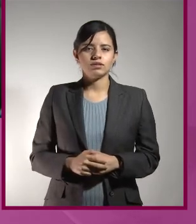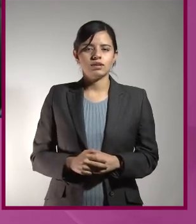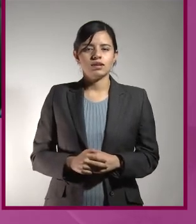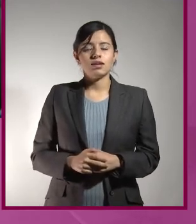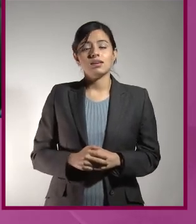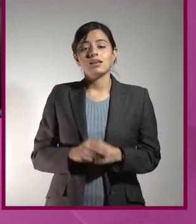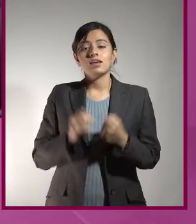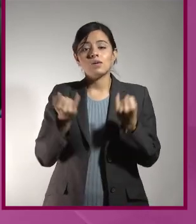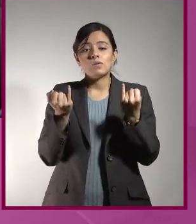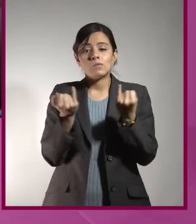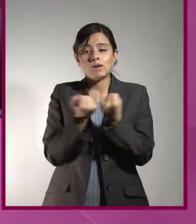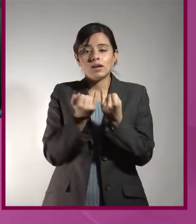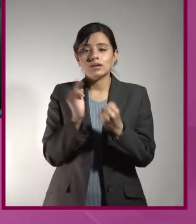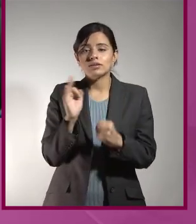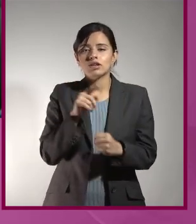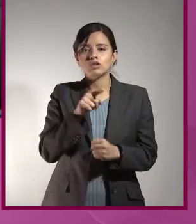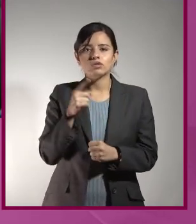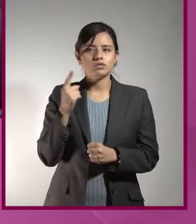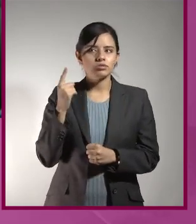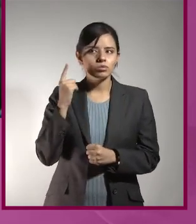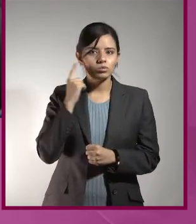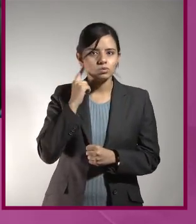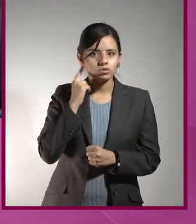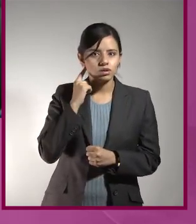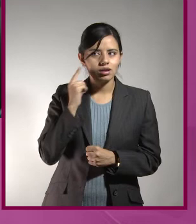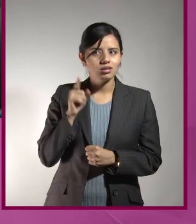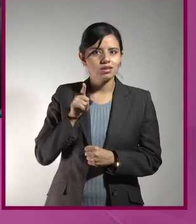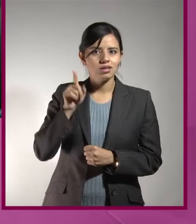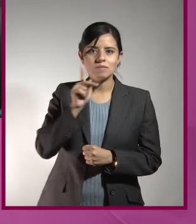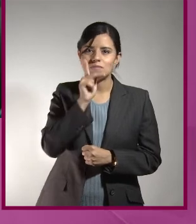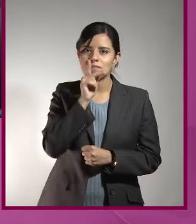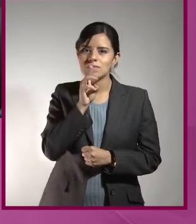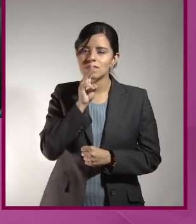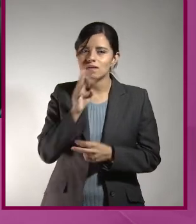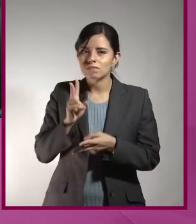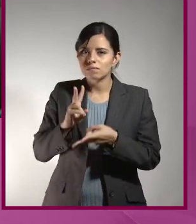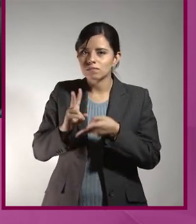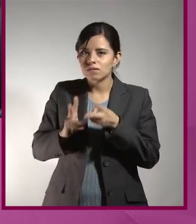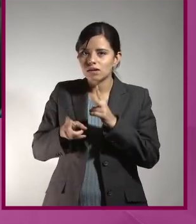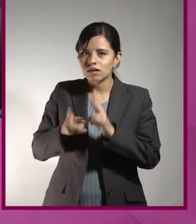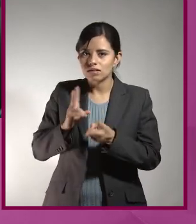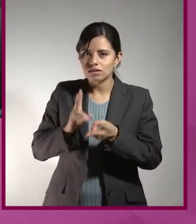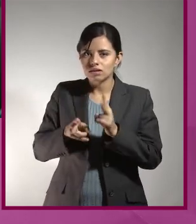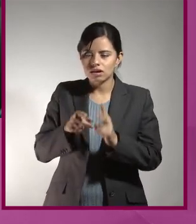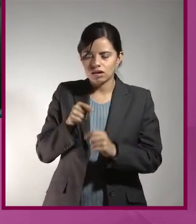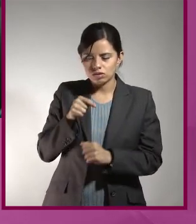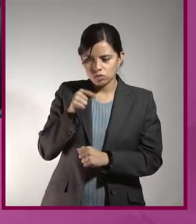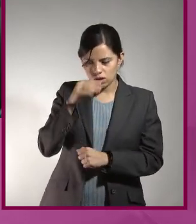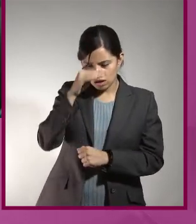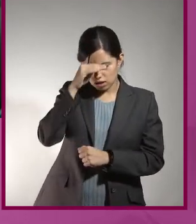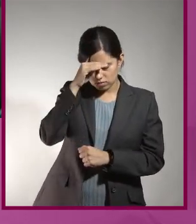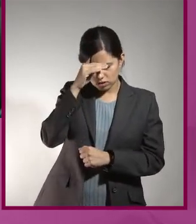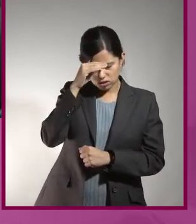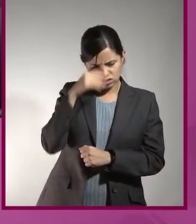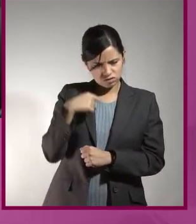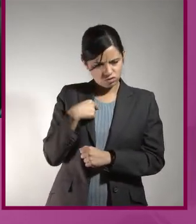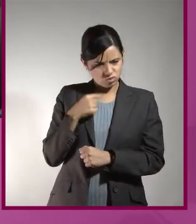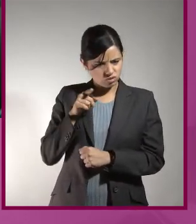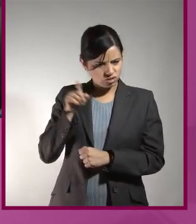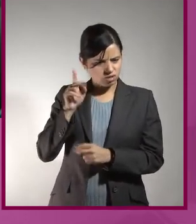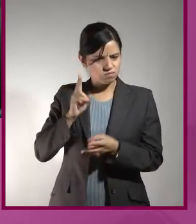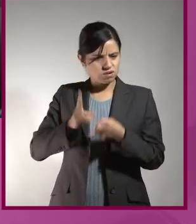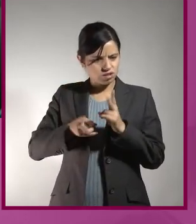Puede pasar que también escuchas conversaciones entre tus padres y sacas tus propias